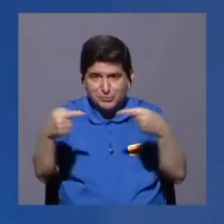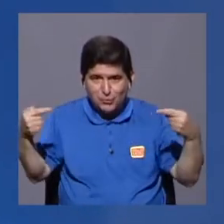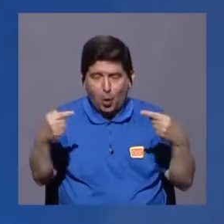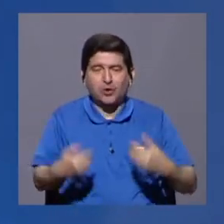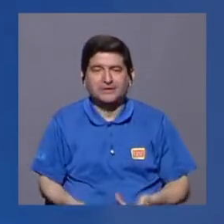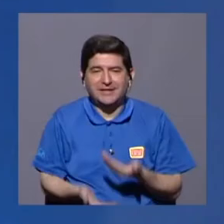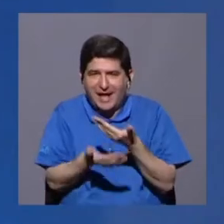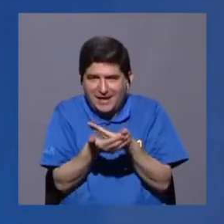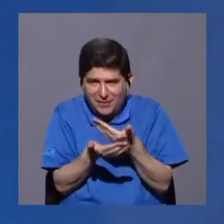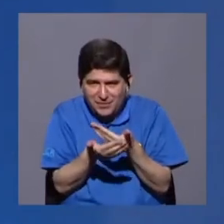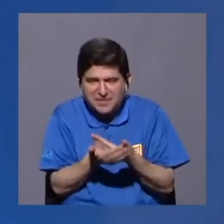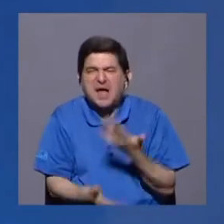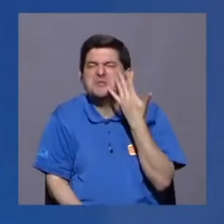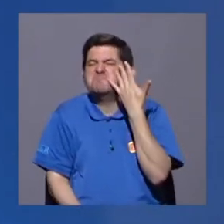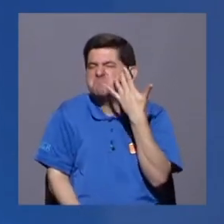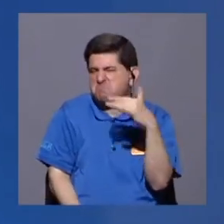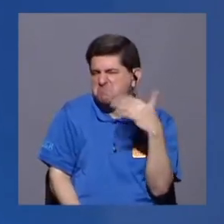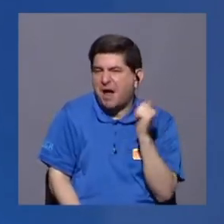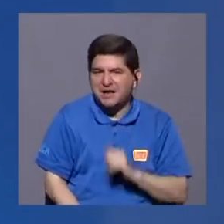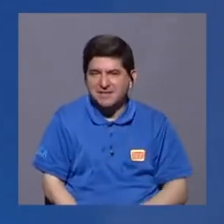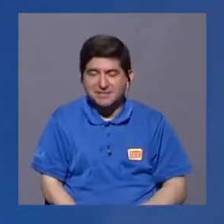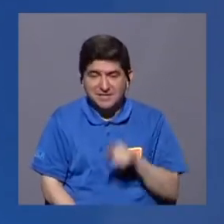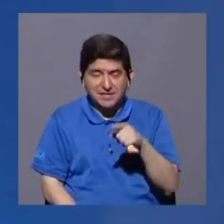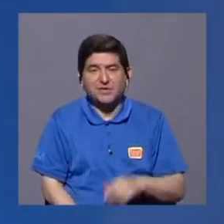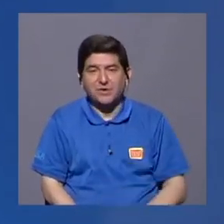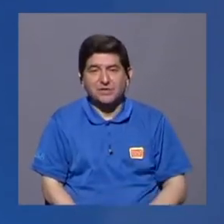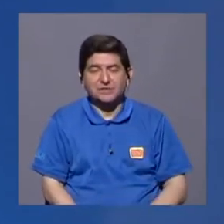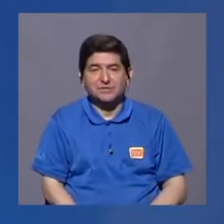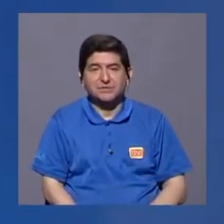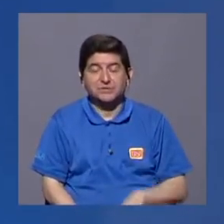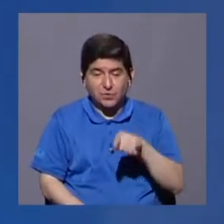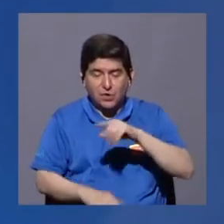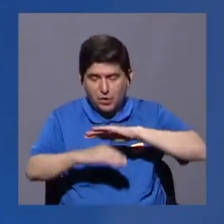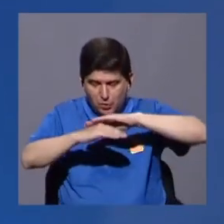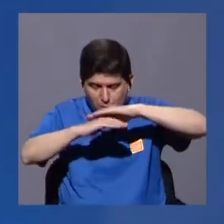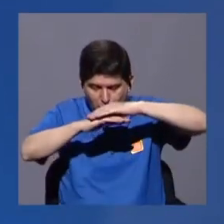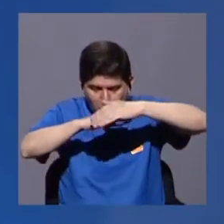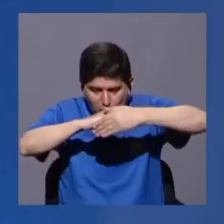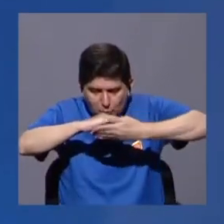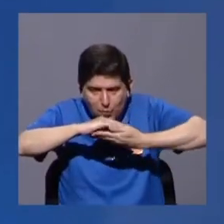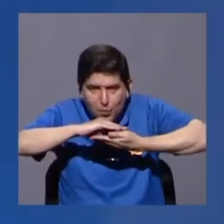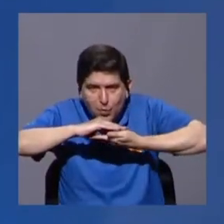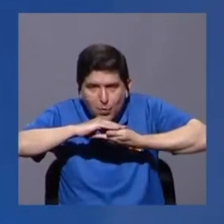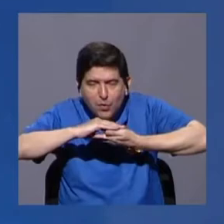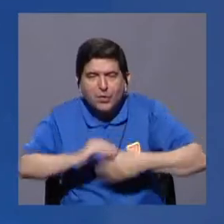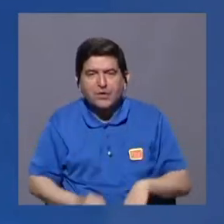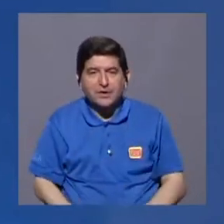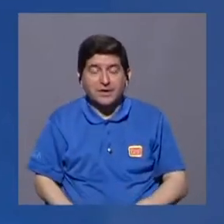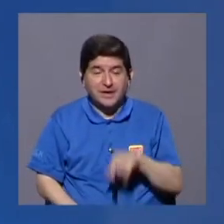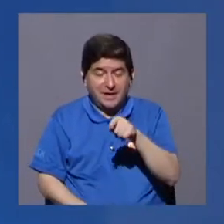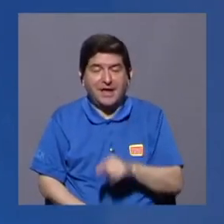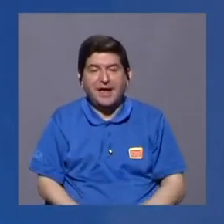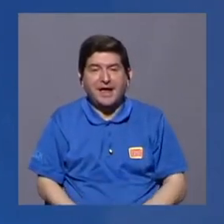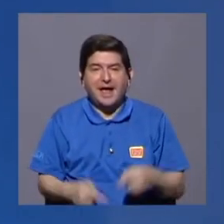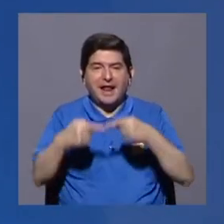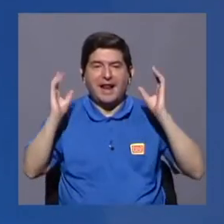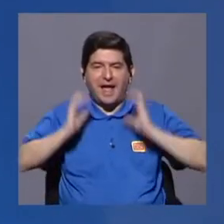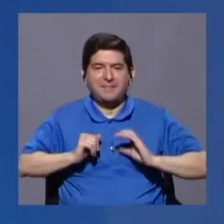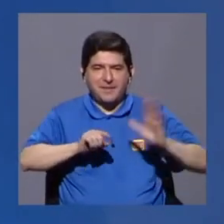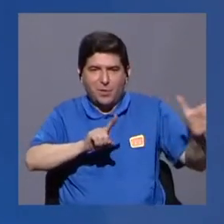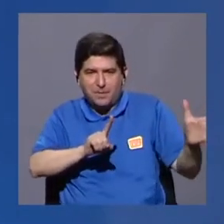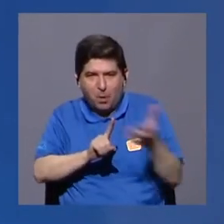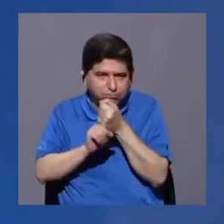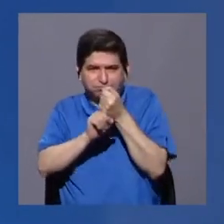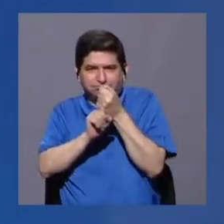una cosita parecida a esa se recubre con un componente que pesca al anticuerpo y